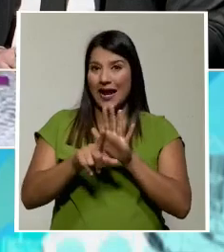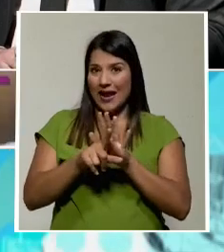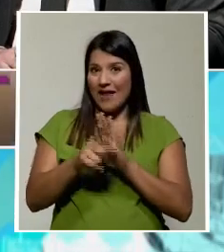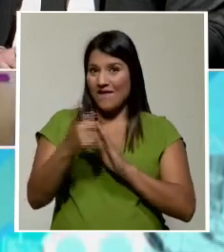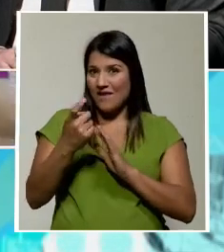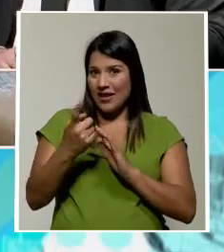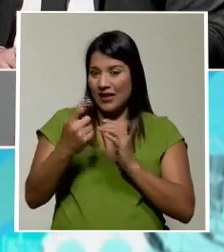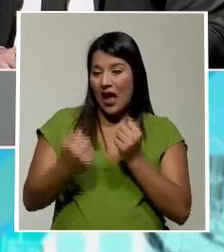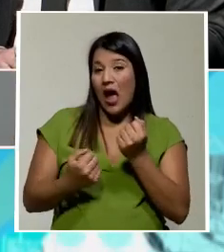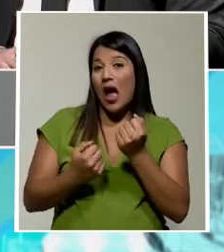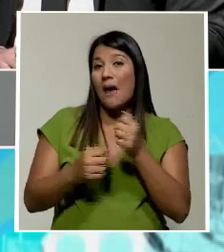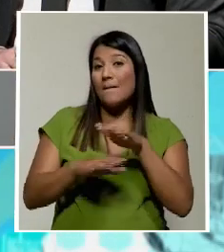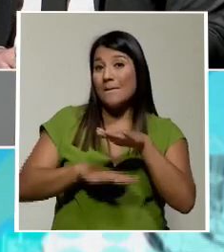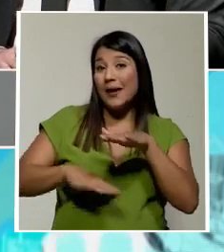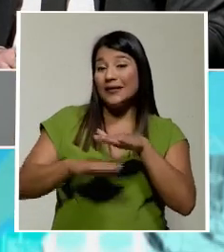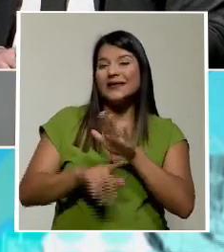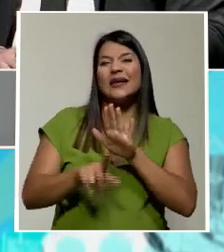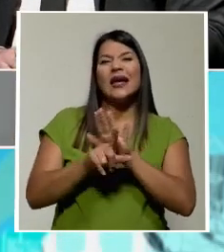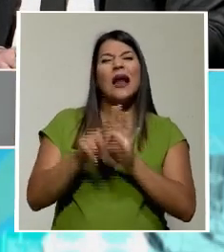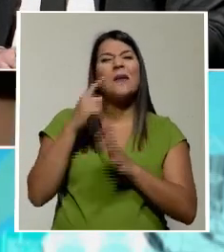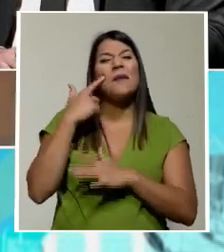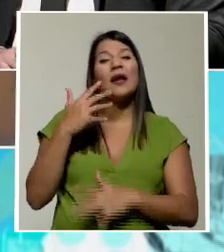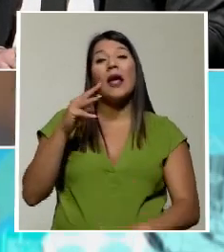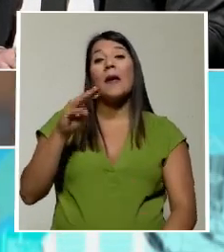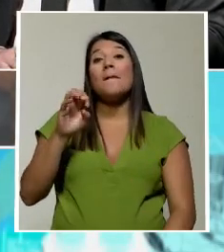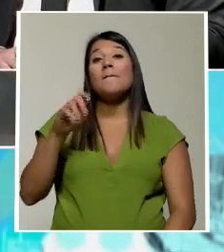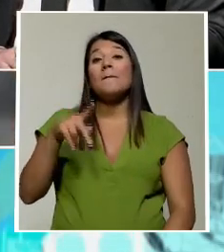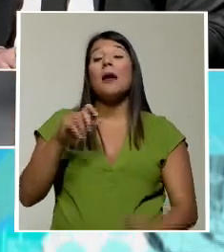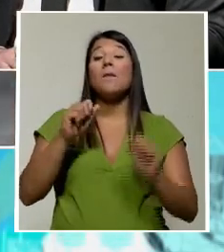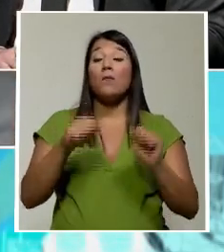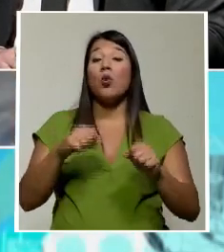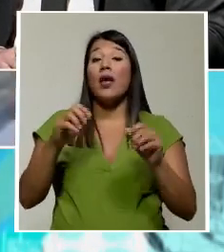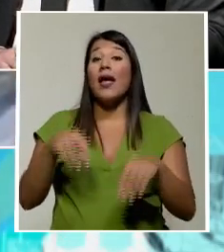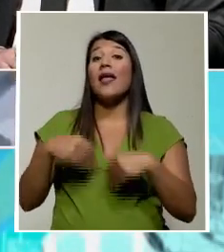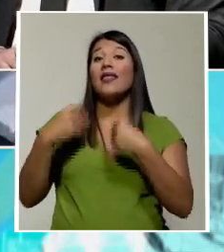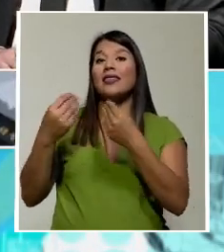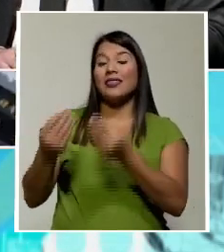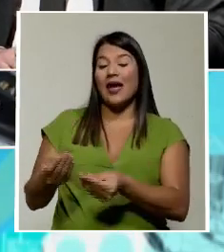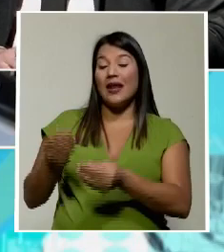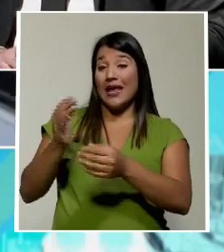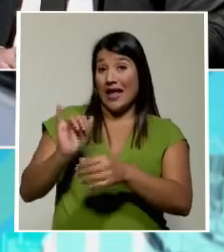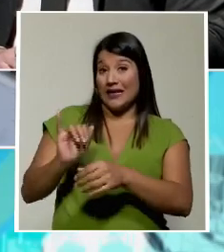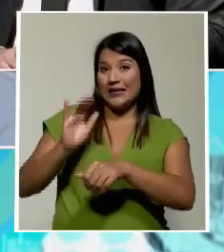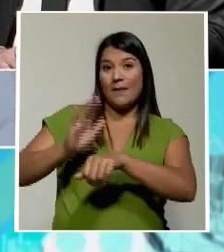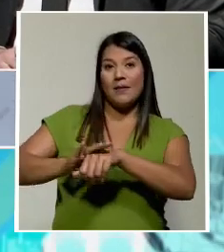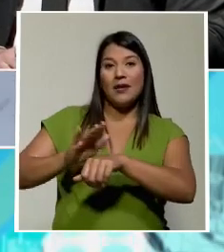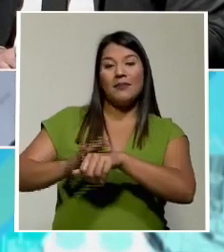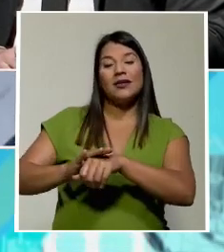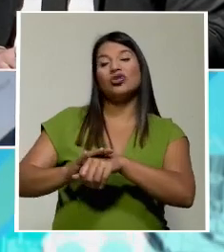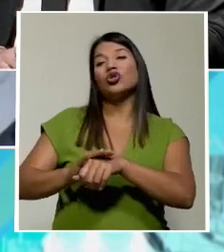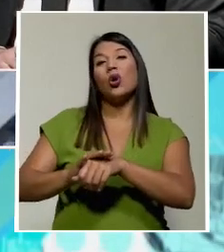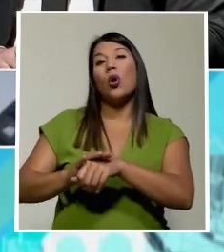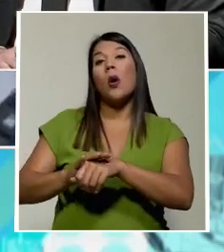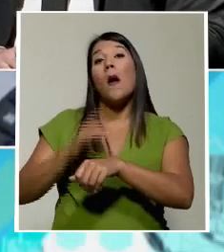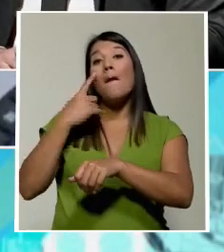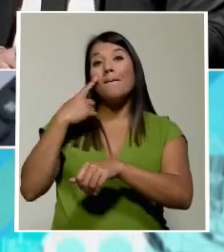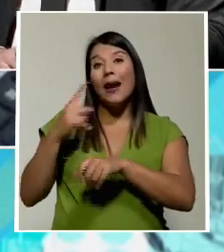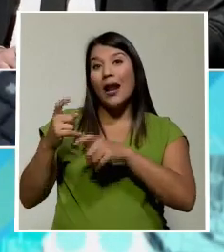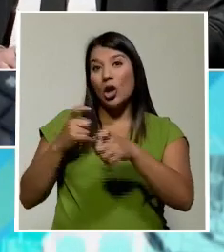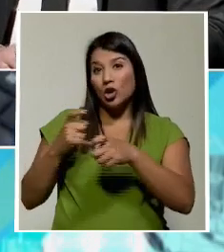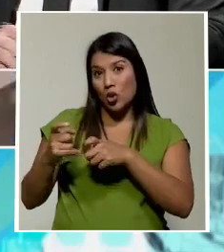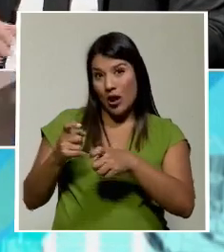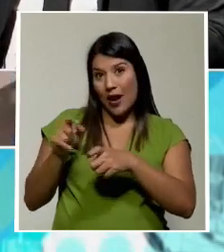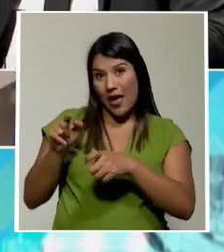legal para que el MEP le dé esas potestades a la Fundación Omar Dengo. ¿Qué dicen